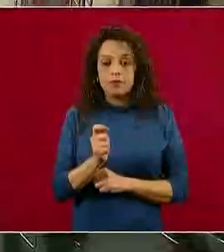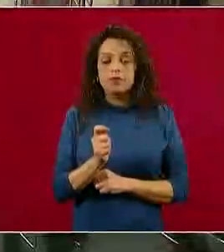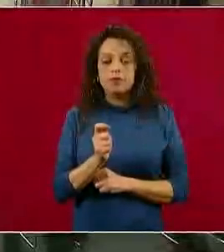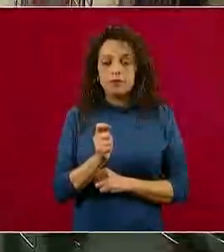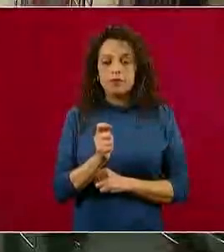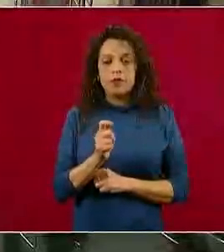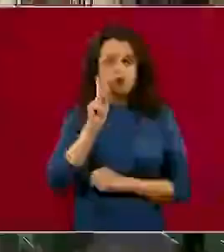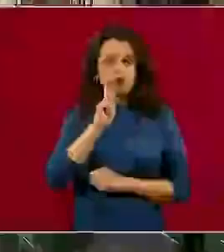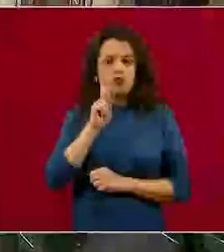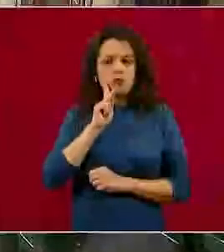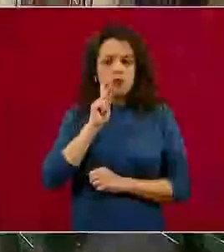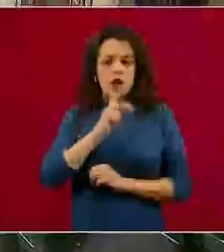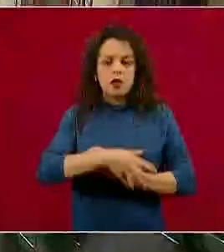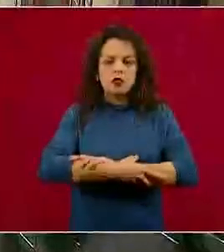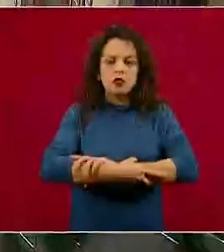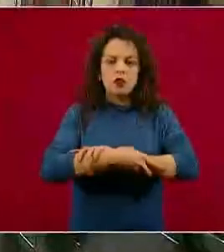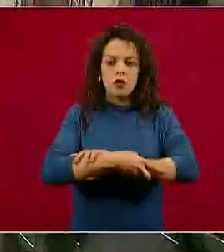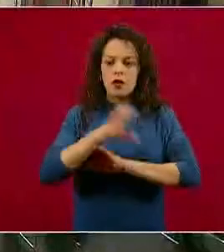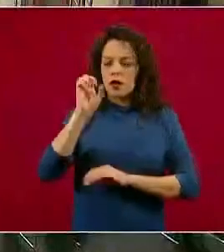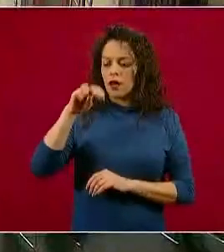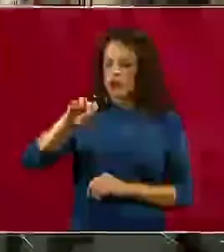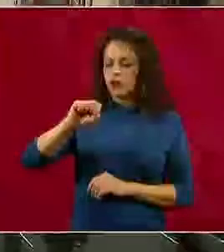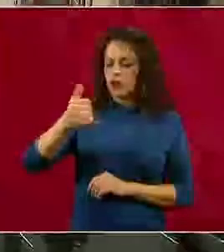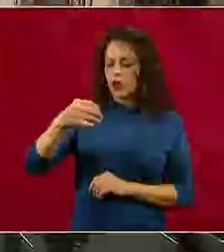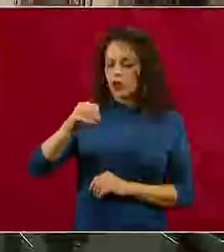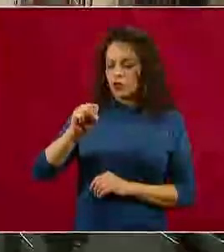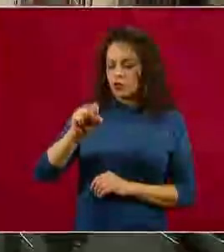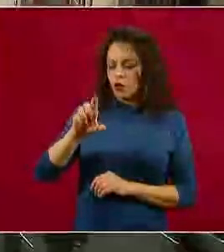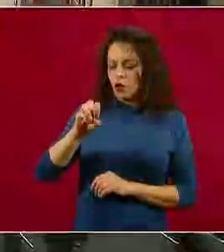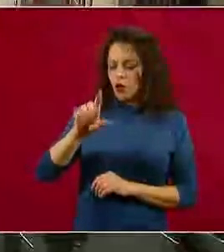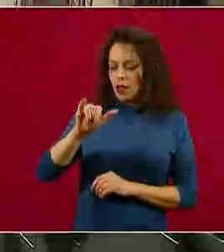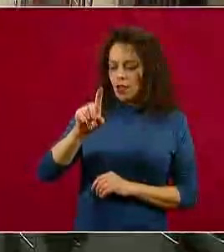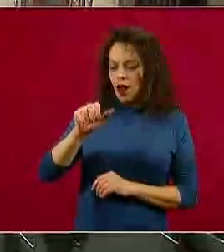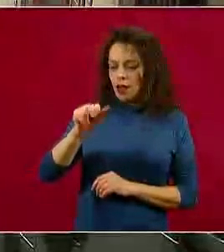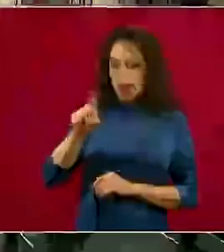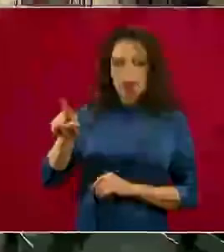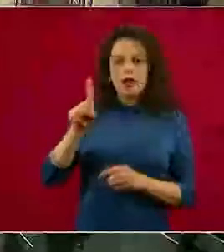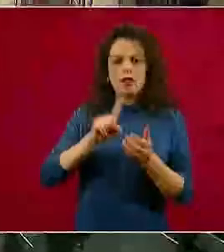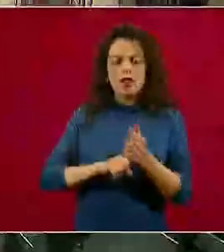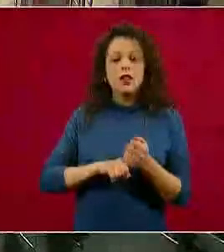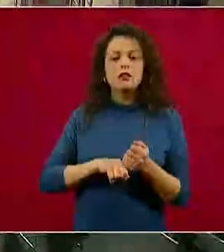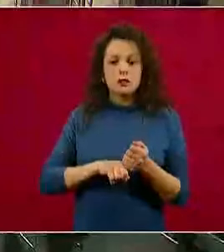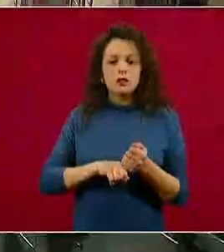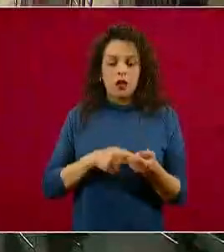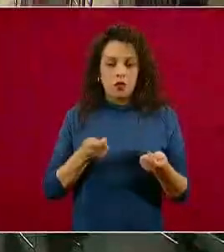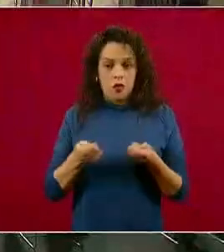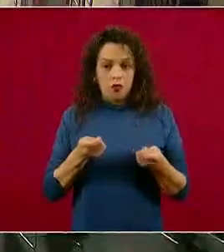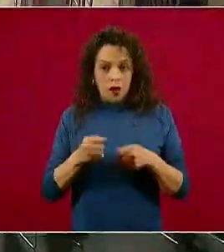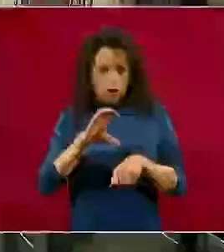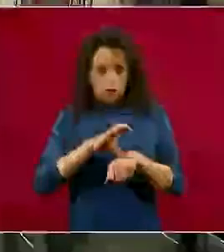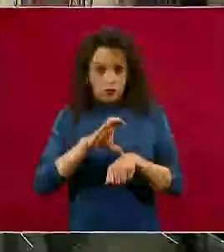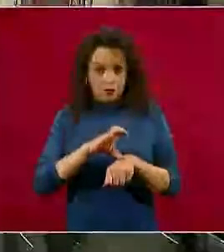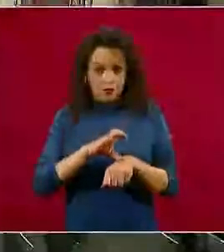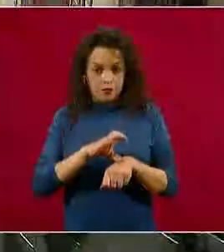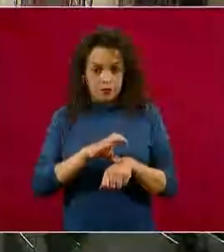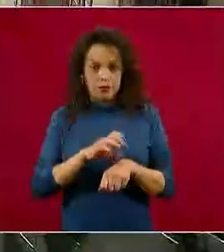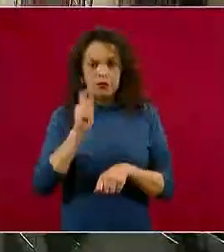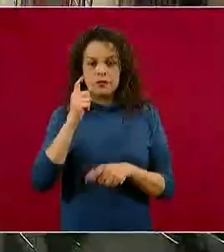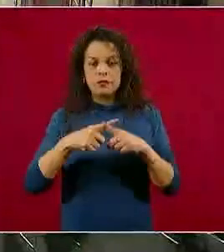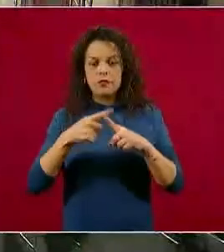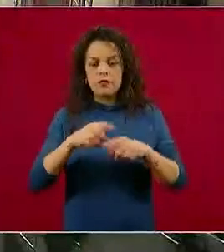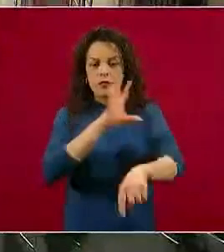El ensayo Solidaridad es un ensayo clínico controlado que condujo y coordinó la